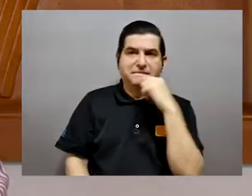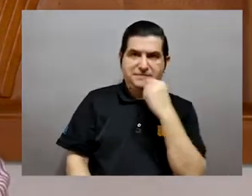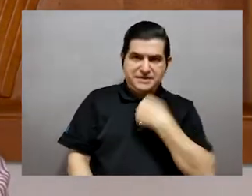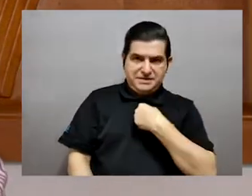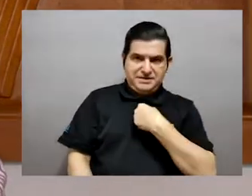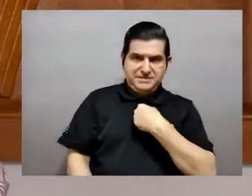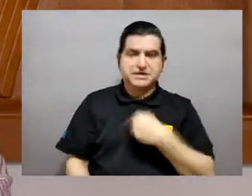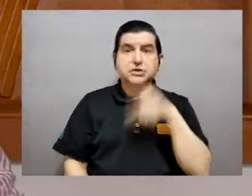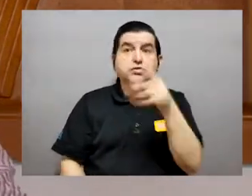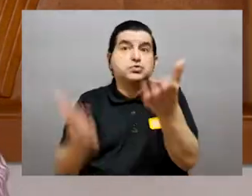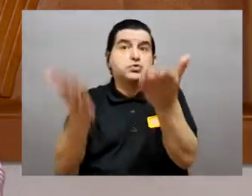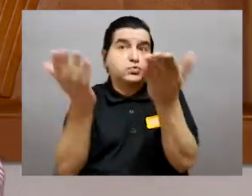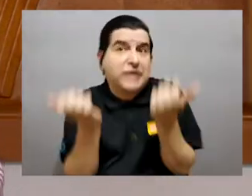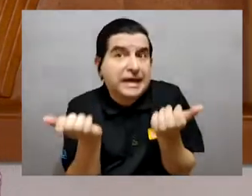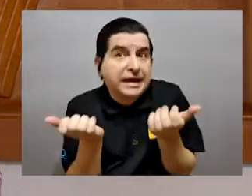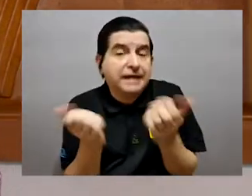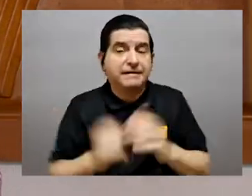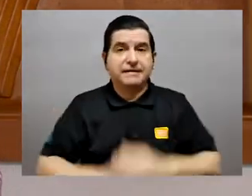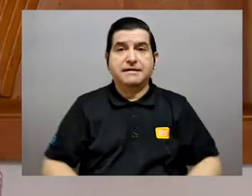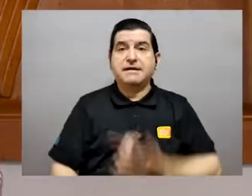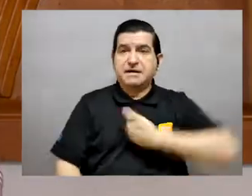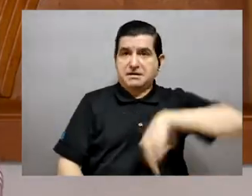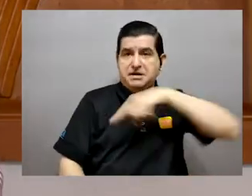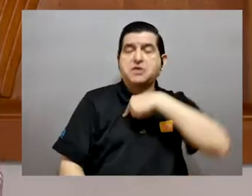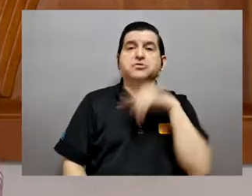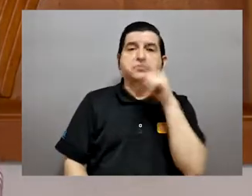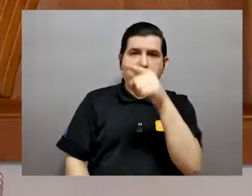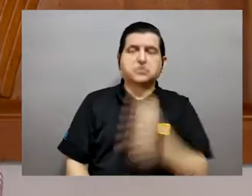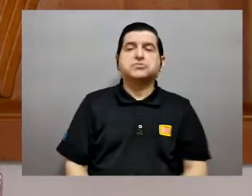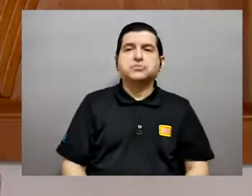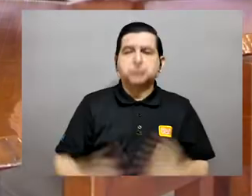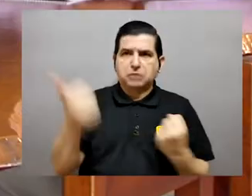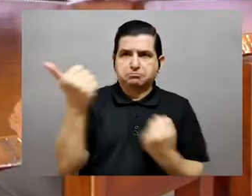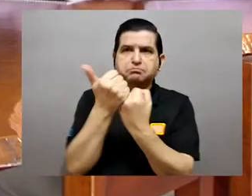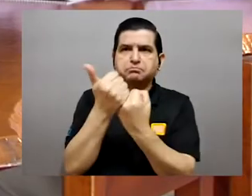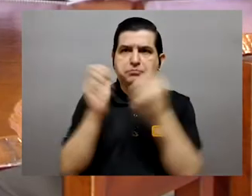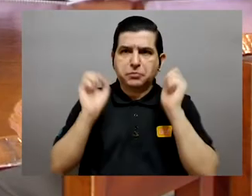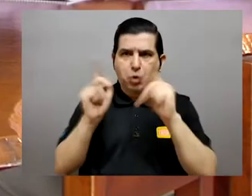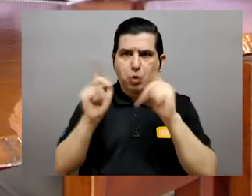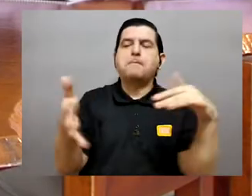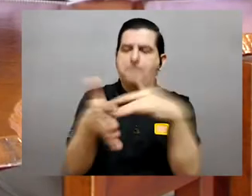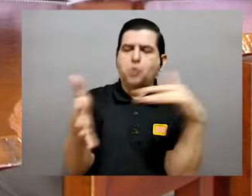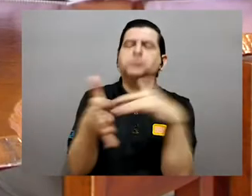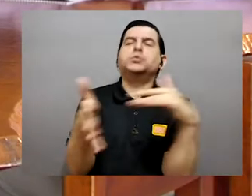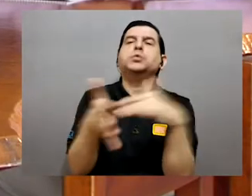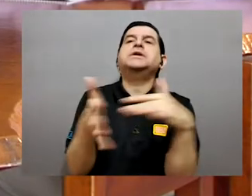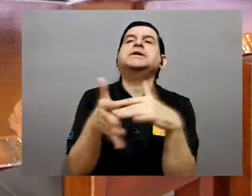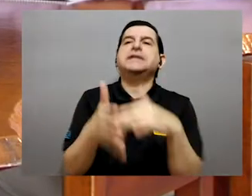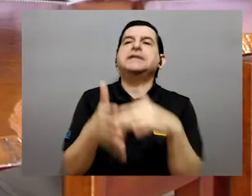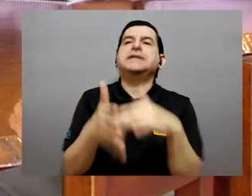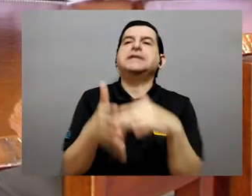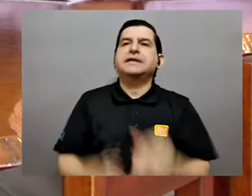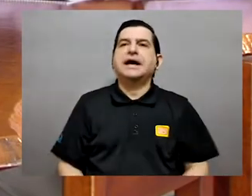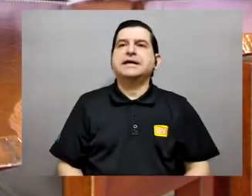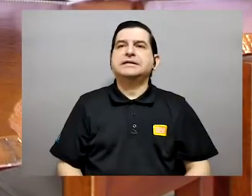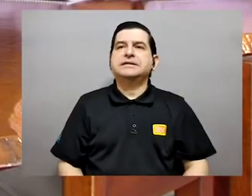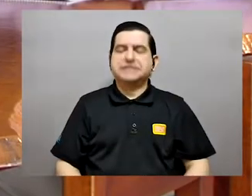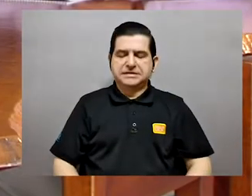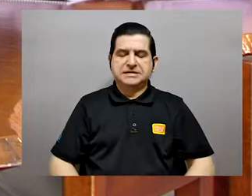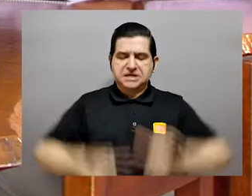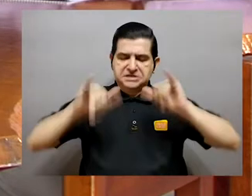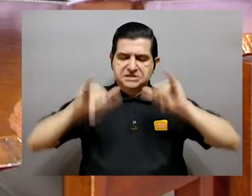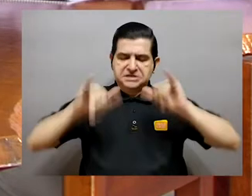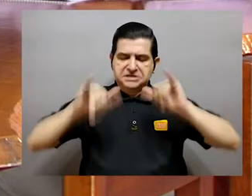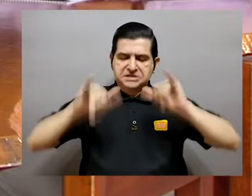pensar qué voy a hacer ahí en la universidad. Después, cuando vengo en